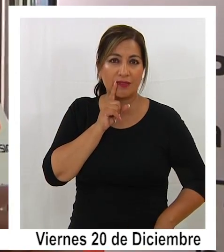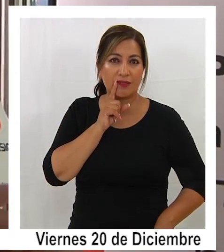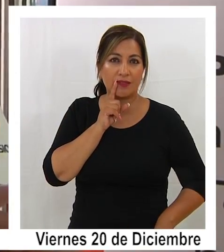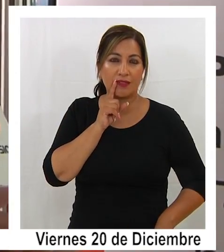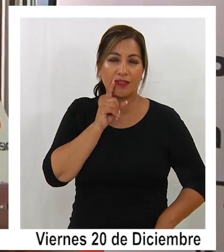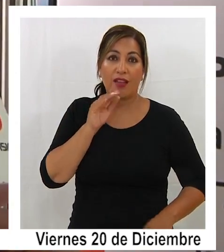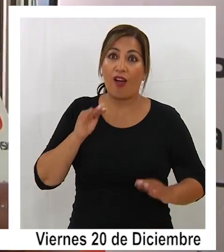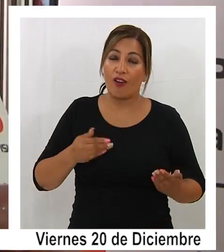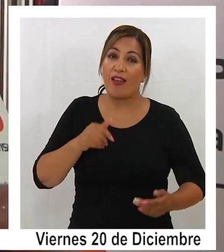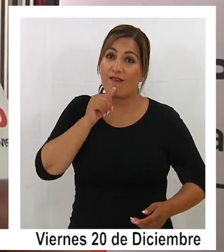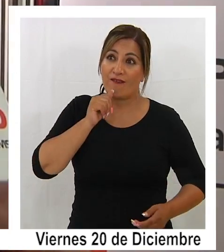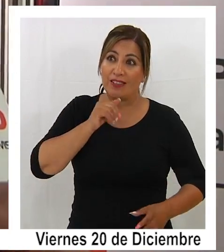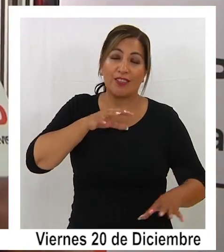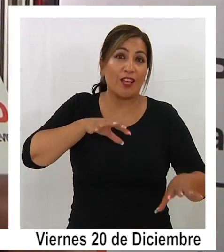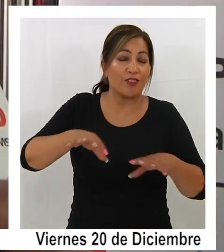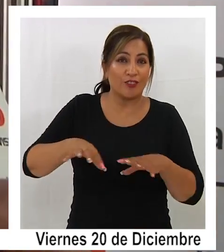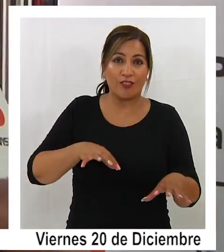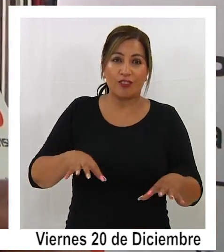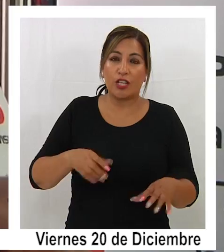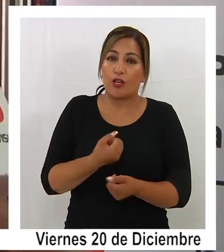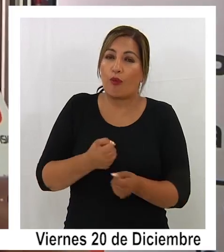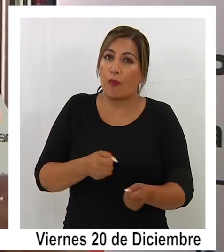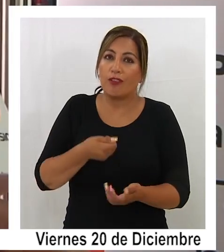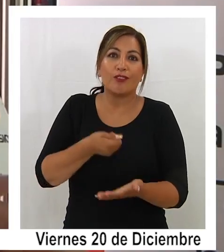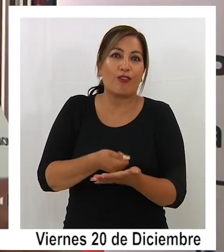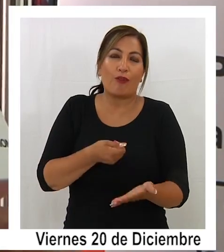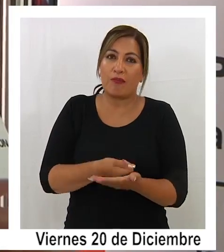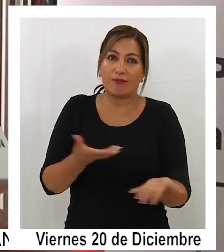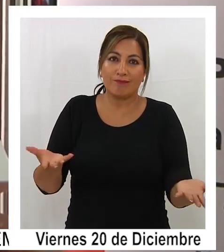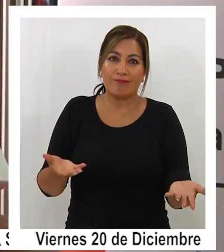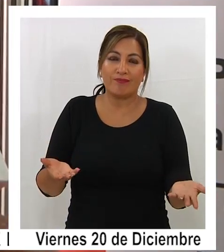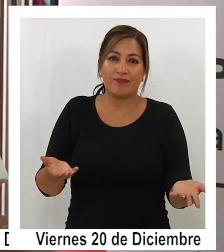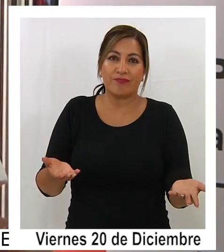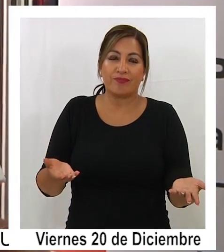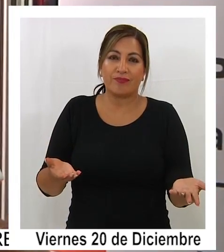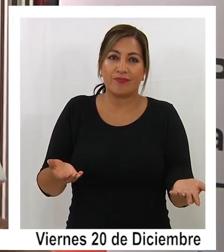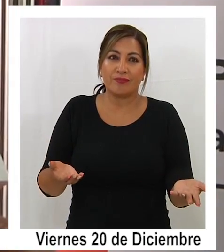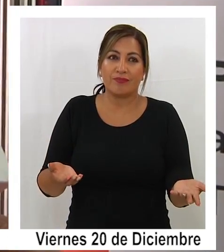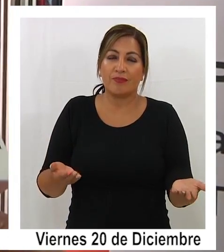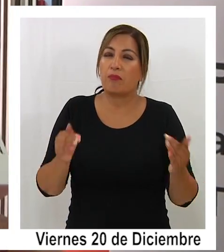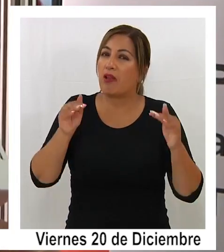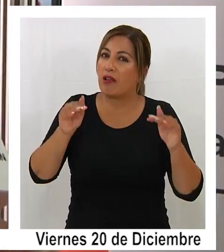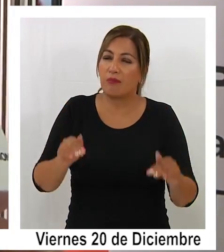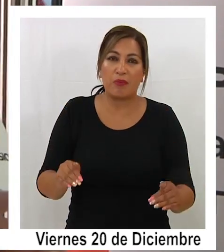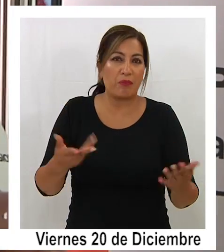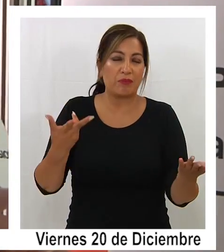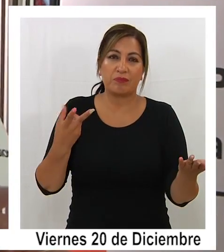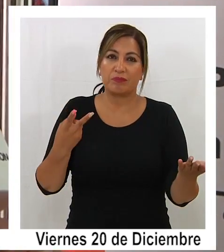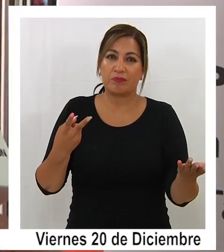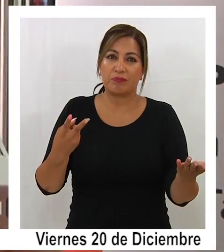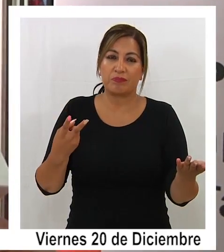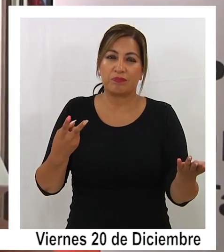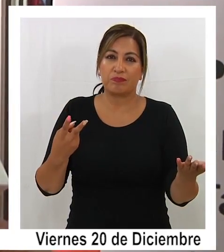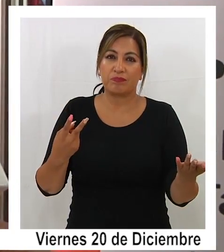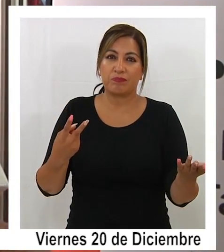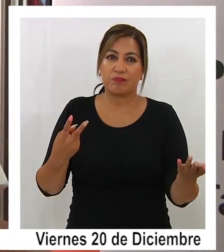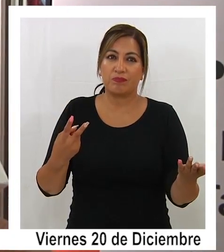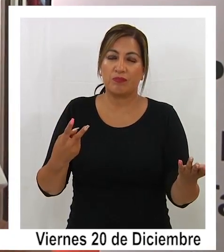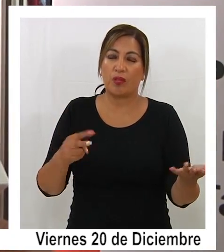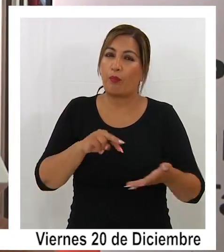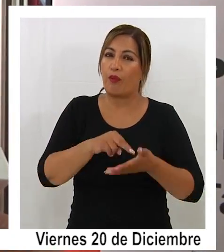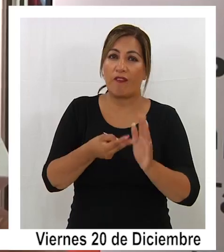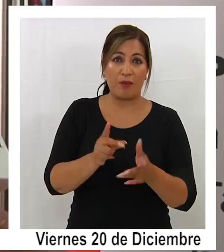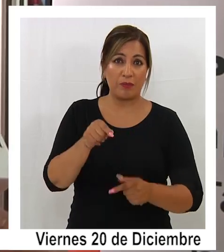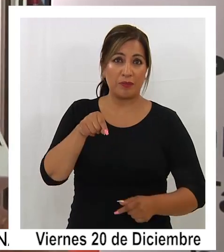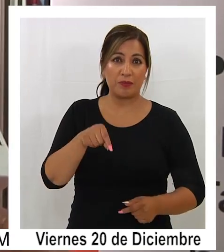estábamos como escasos de productos y cosas que no se podía comprar todo, porque por lo mismo